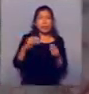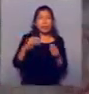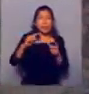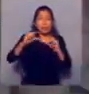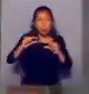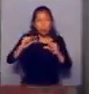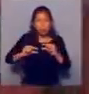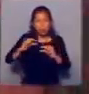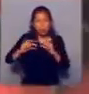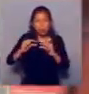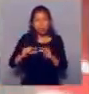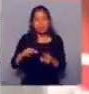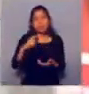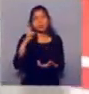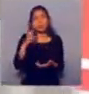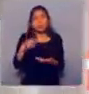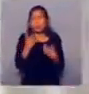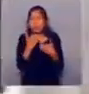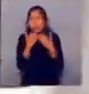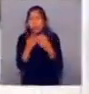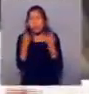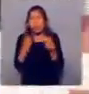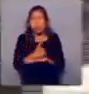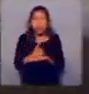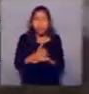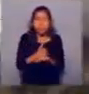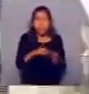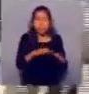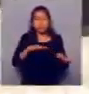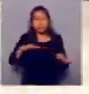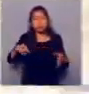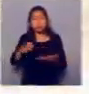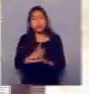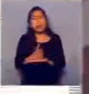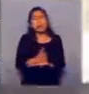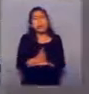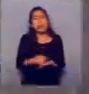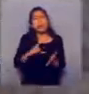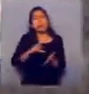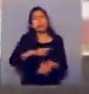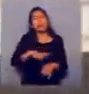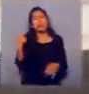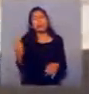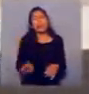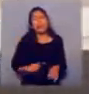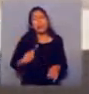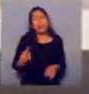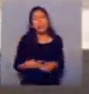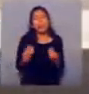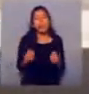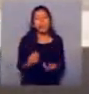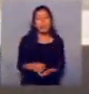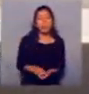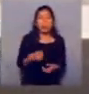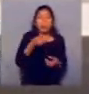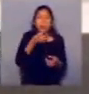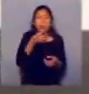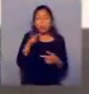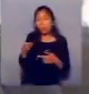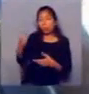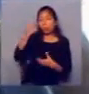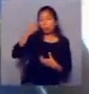está atrasándose mucho, mucha fila aquí en Bolivia. Ajá. Vos cargas, por ejemplo, ¿y cuánto te dura? Eso me dura